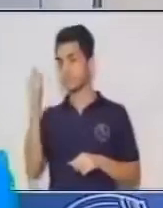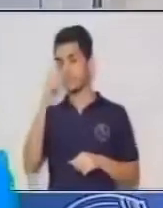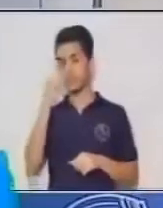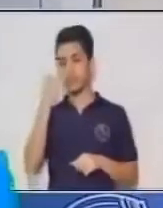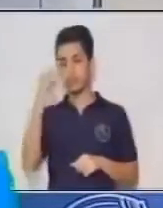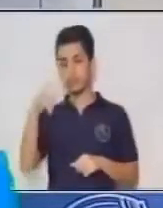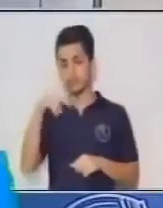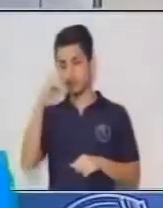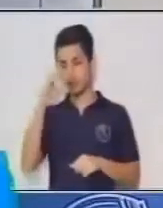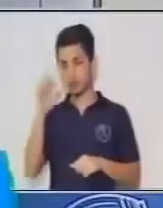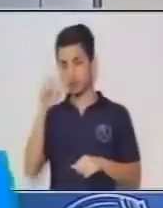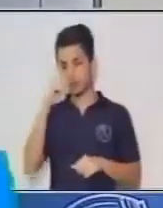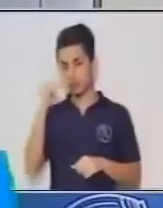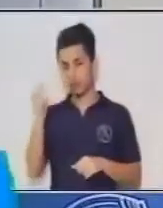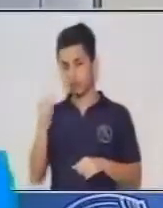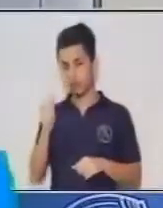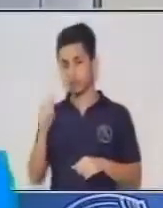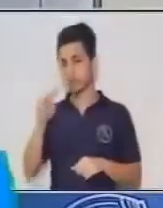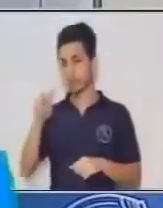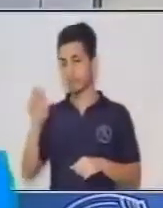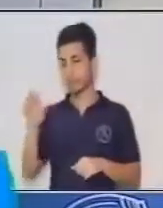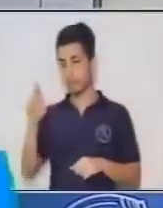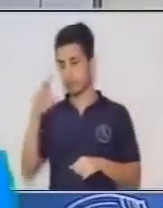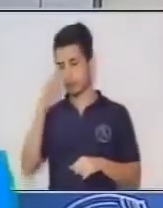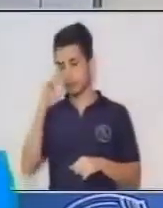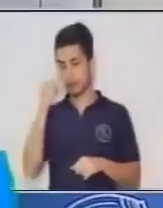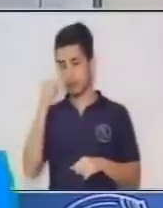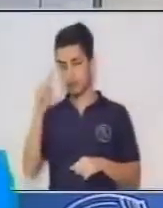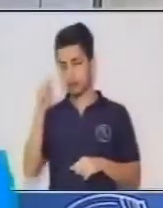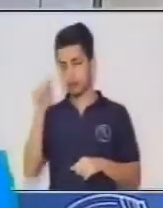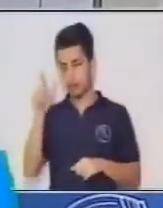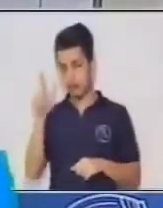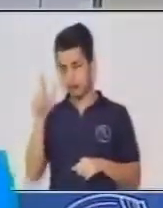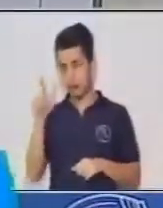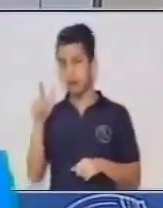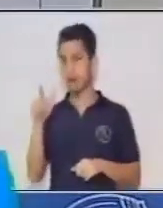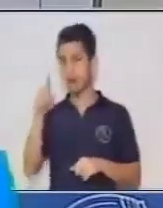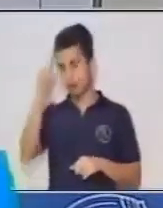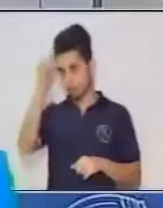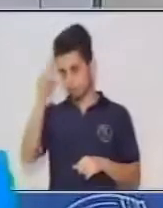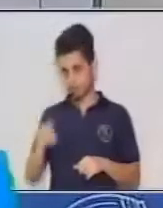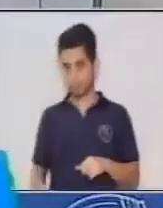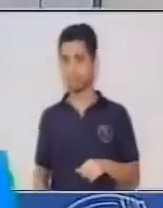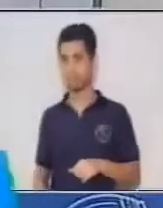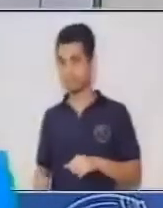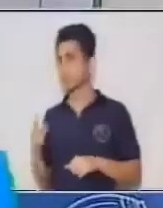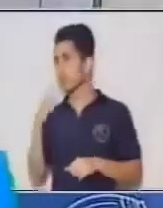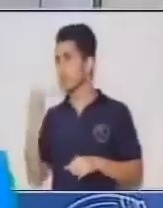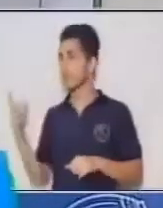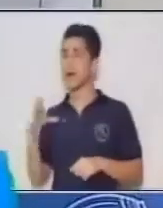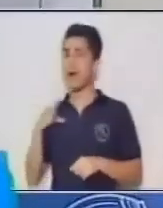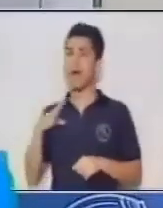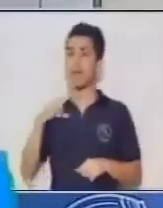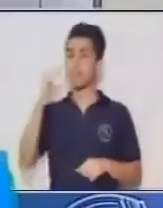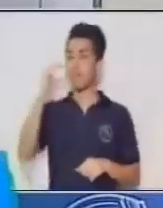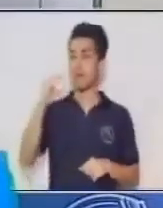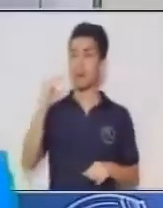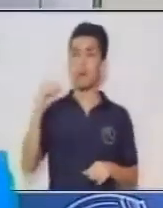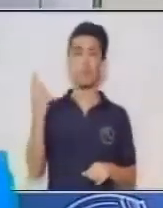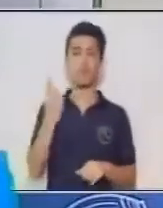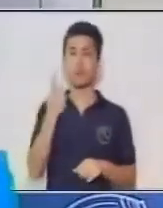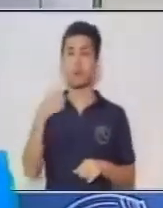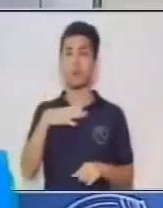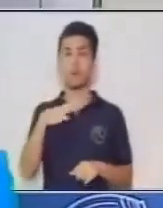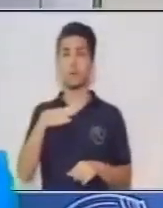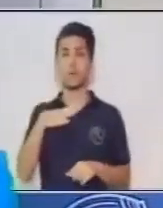horizontales, cuando tenemos este tipo de función, que solo en el denominador hay variables, como en este